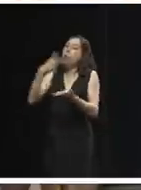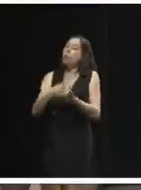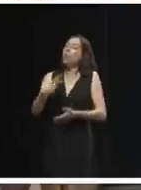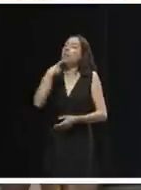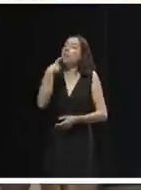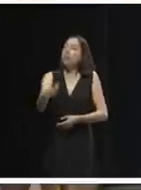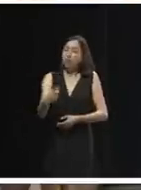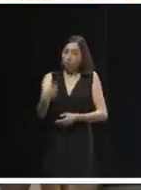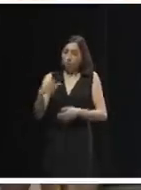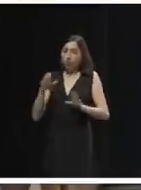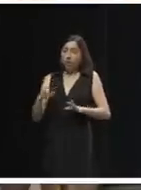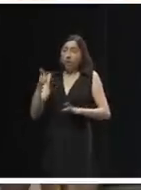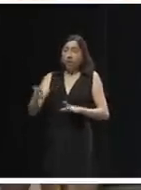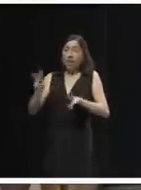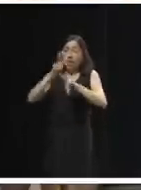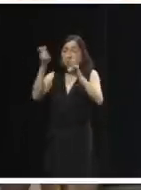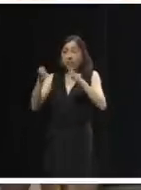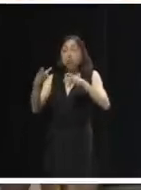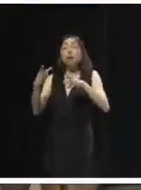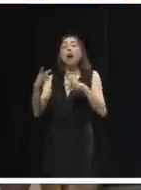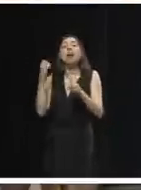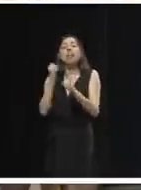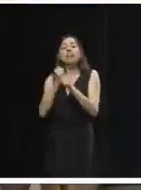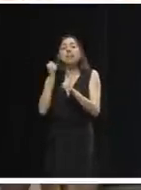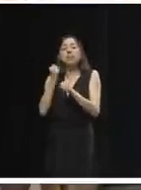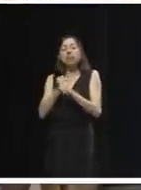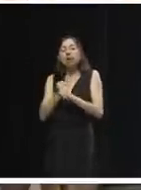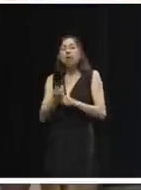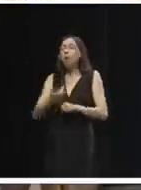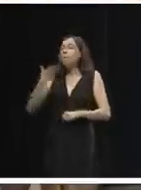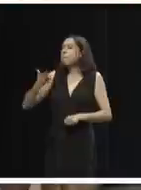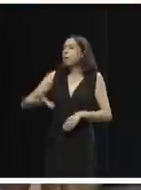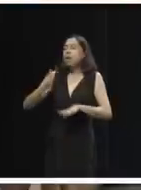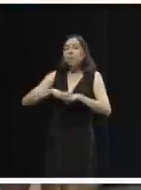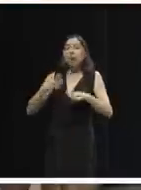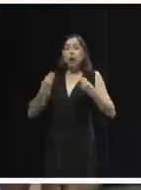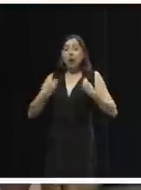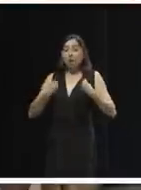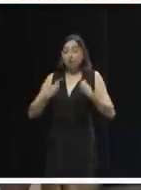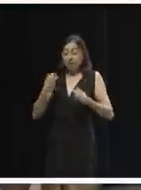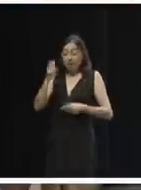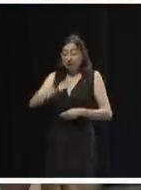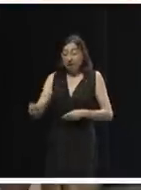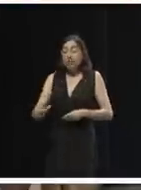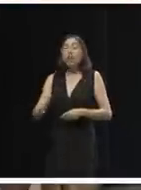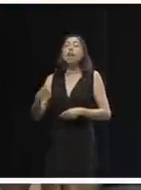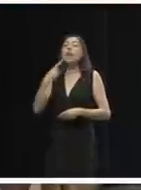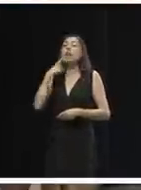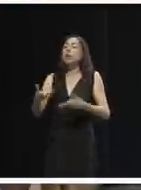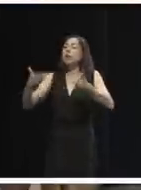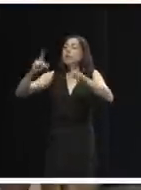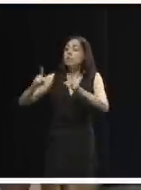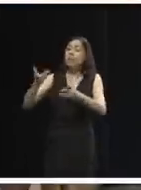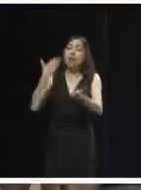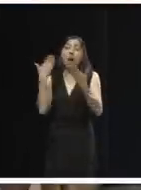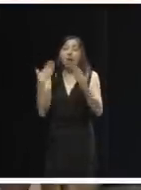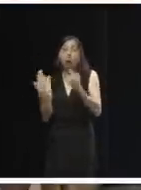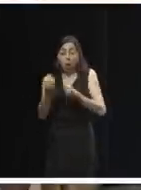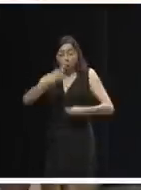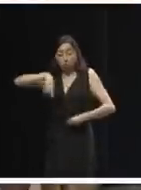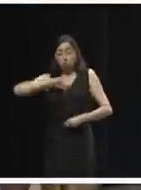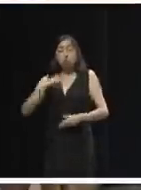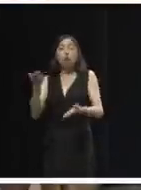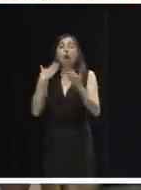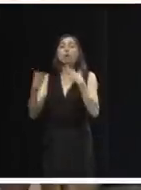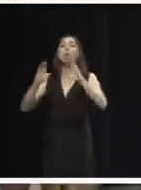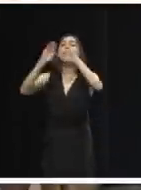La materia del mundo del trabajo es clave para la vida de la gente. Le vuelvo a decir que se siente a debatir con nosotros y hablemos del mundo